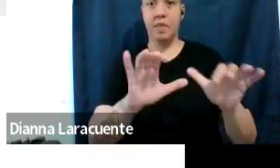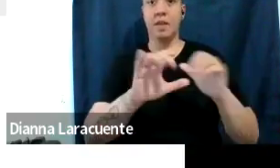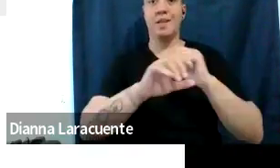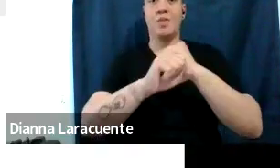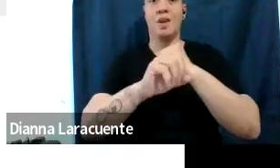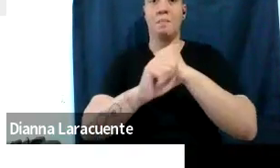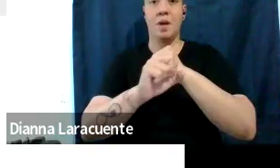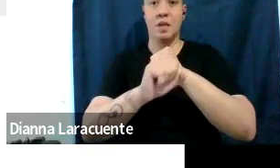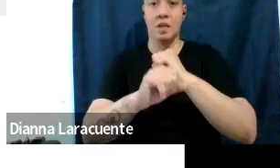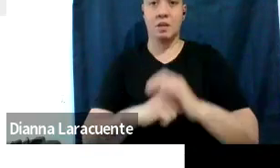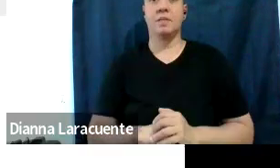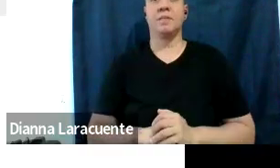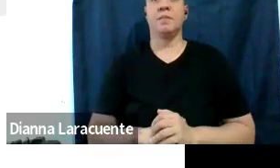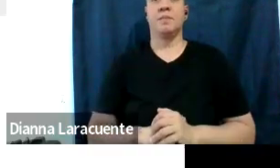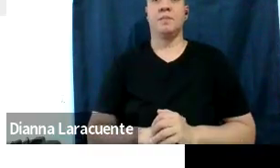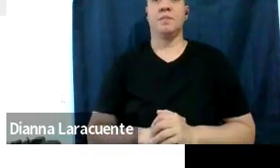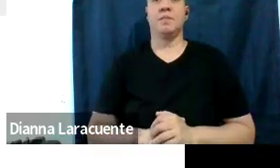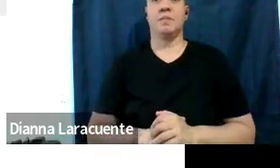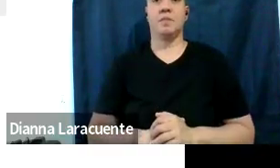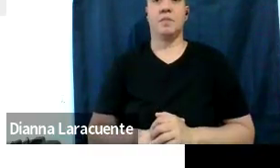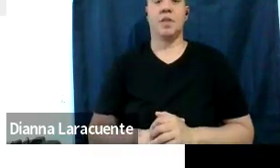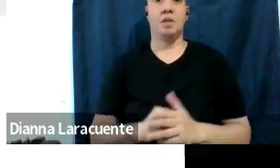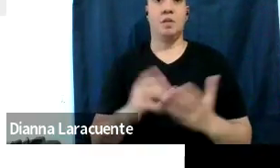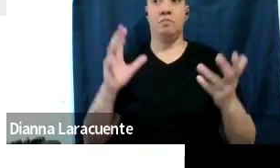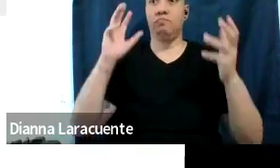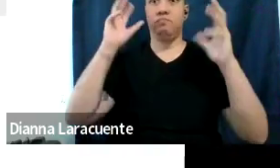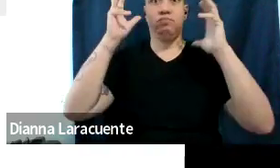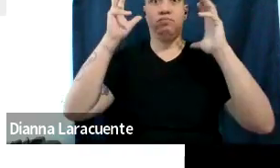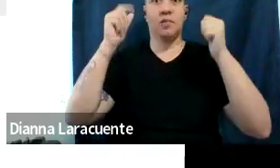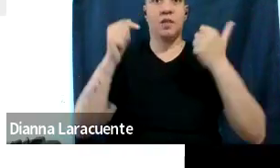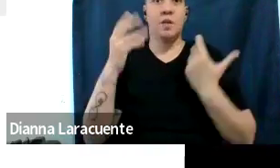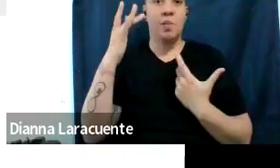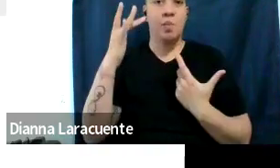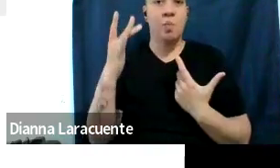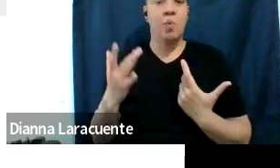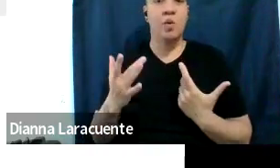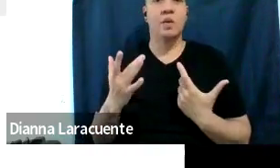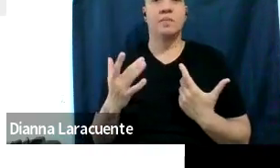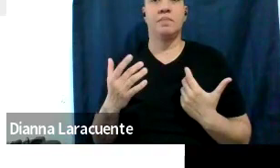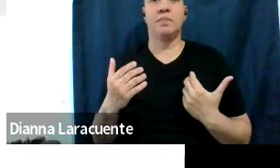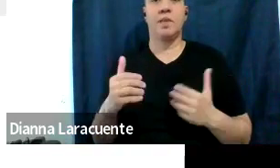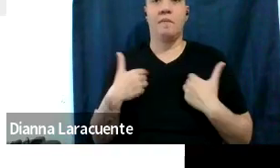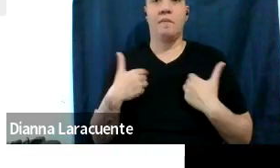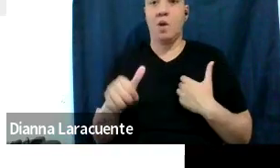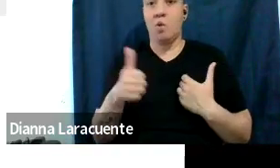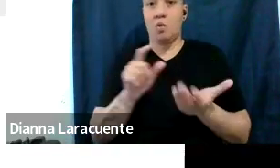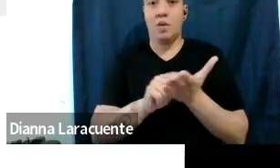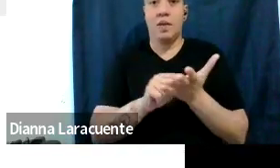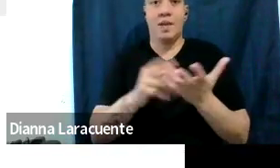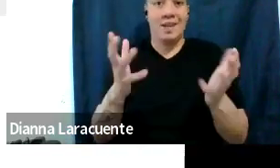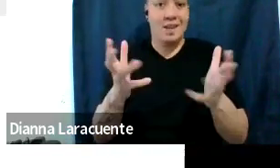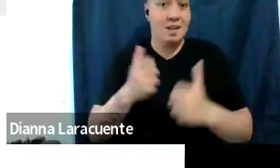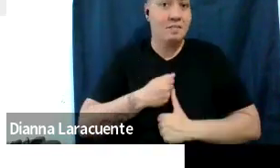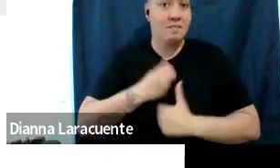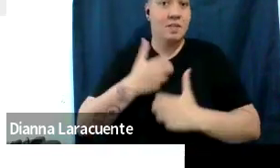campaña y se vuelven locos porque él no... Había otros periódicos que querían hablar, pero